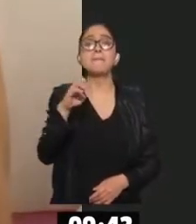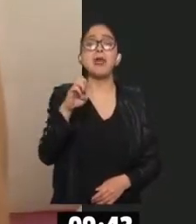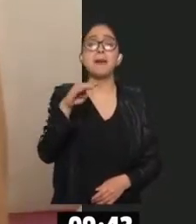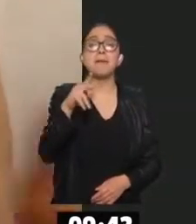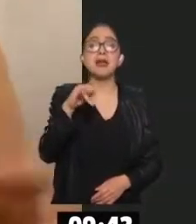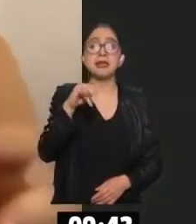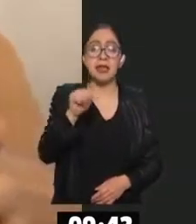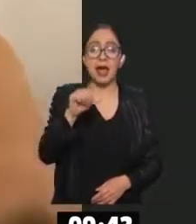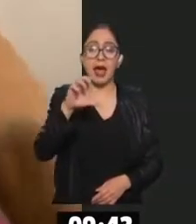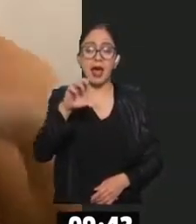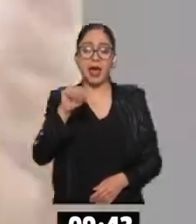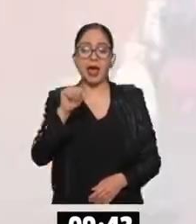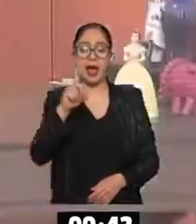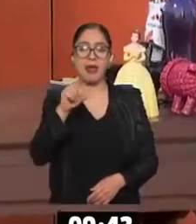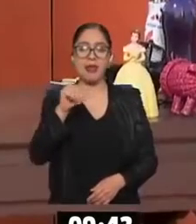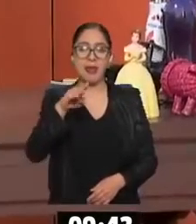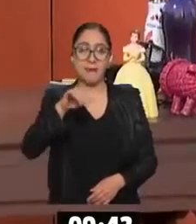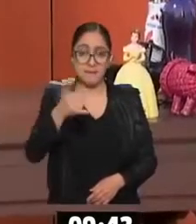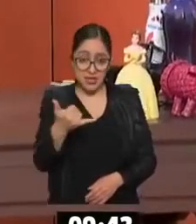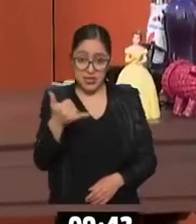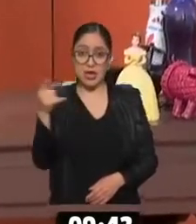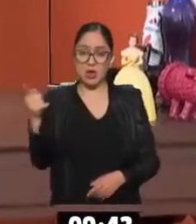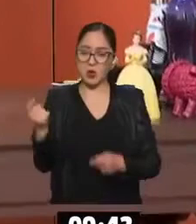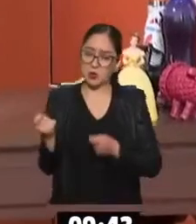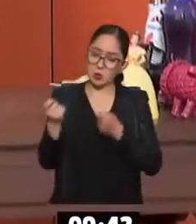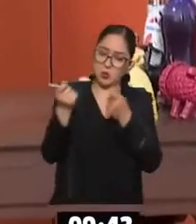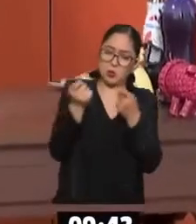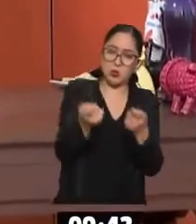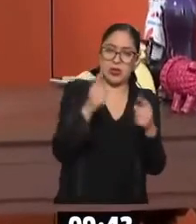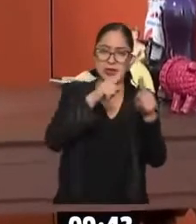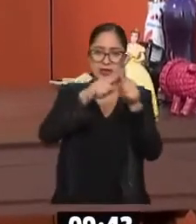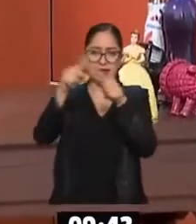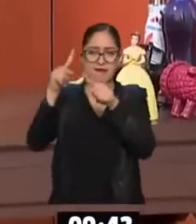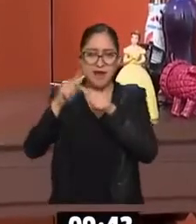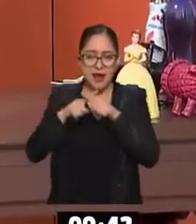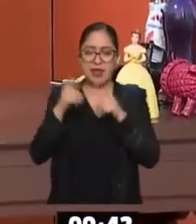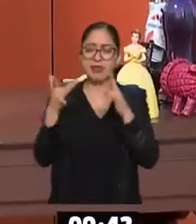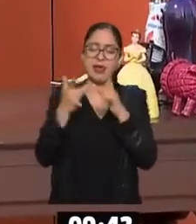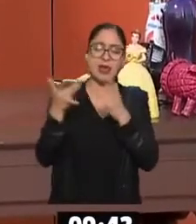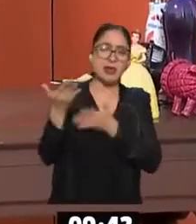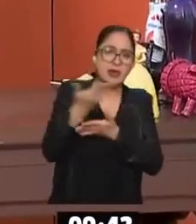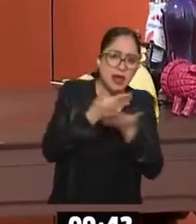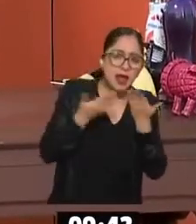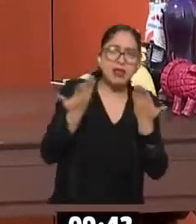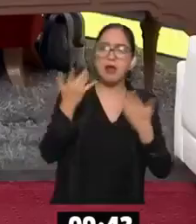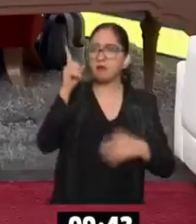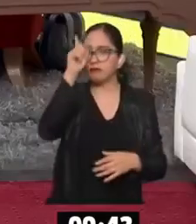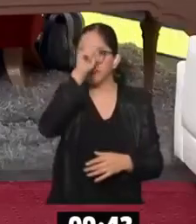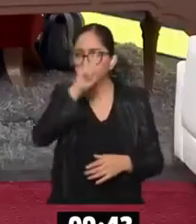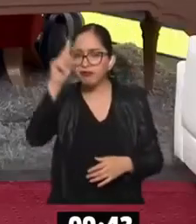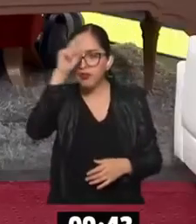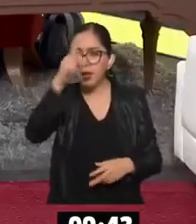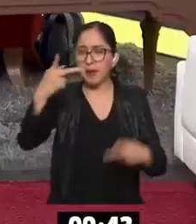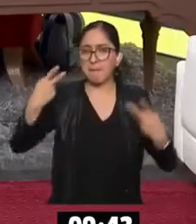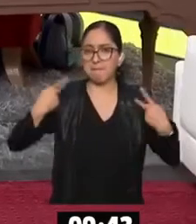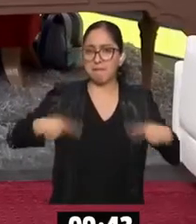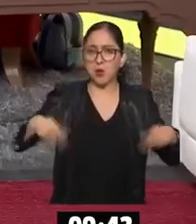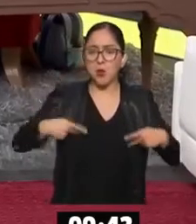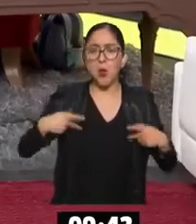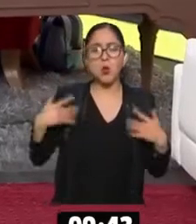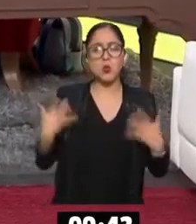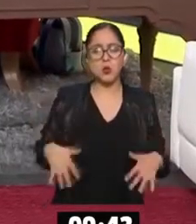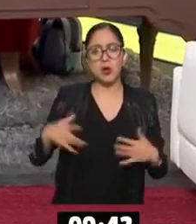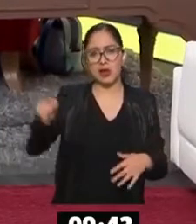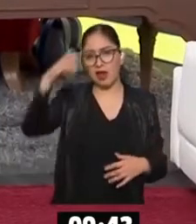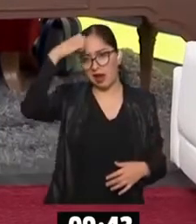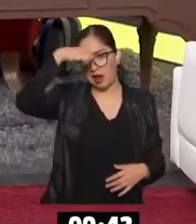membresía Academy tienes tú acceso a todas las redes que ha creado Dixo, tienes mentorías con gente experta,